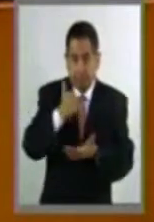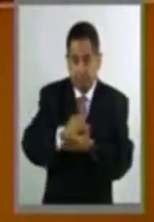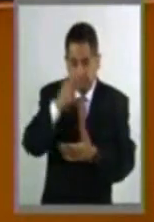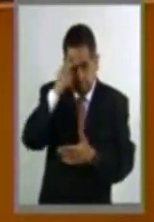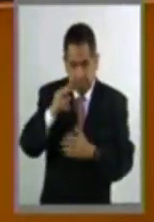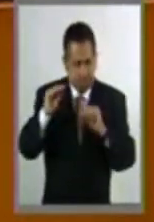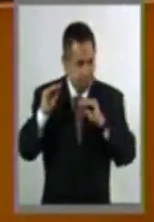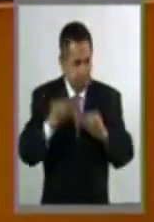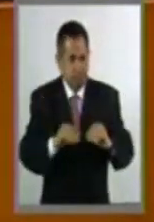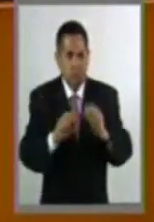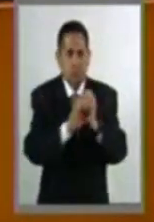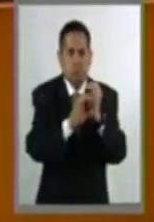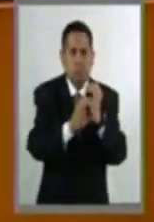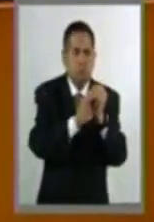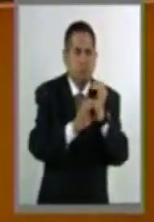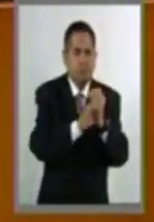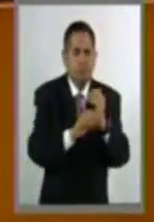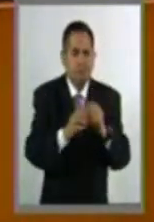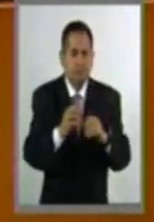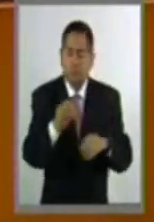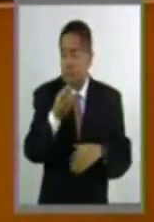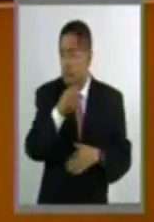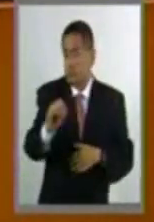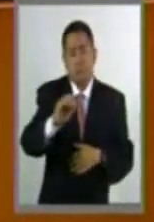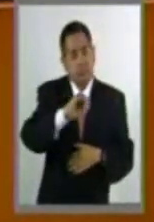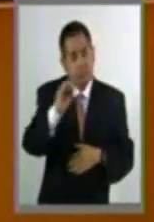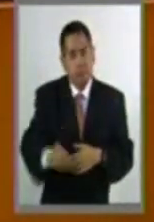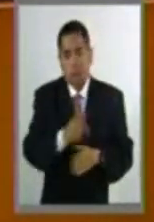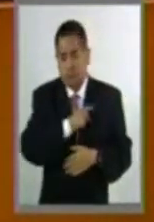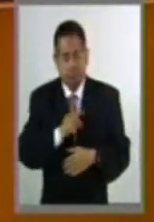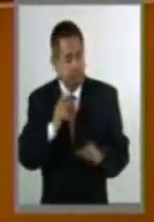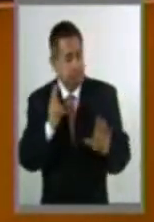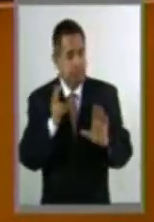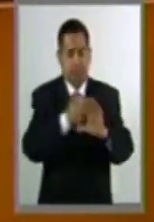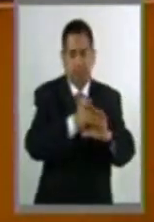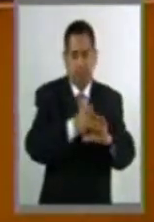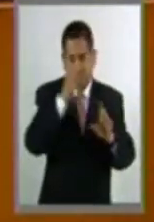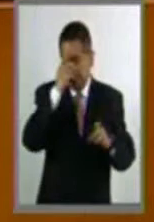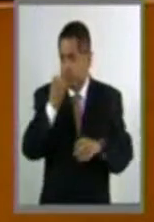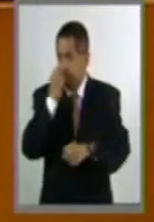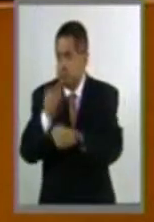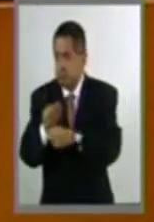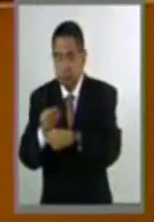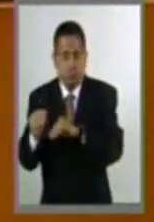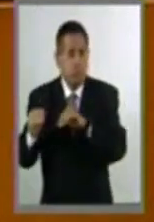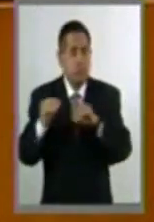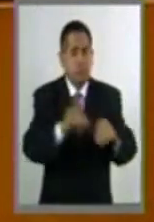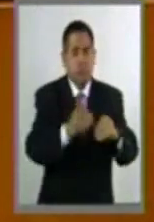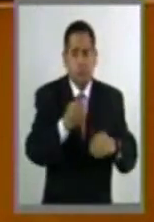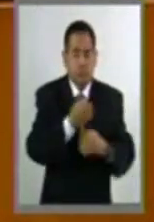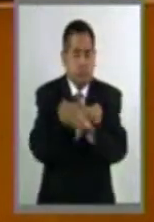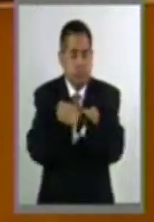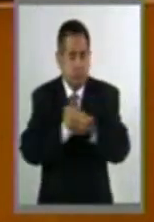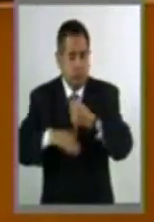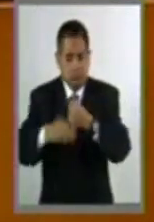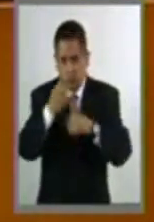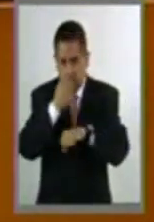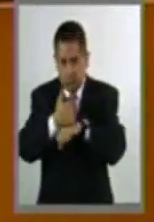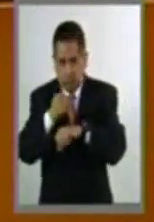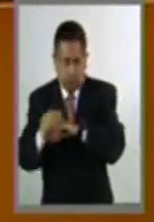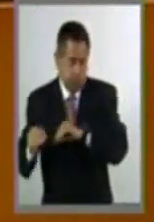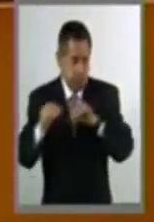un sistema de transporte colectivo obligatorio para trasladar a los estudiantes de los niveles de educación básica a sus